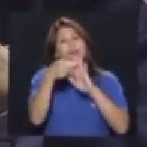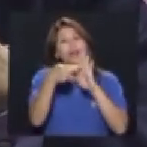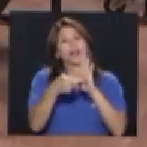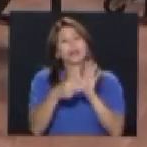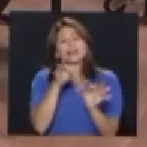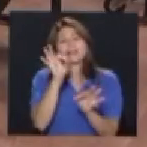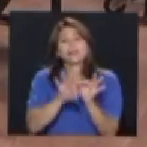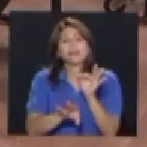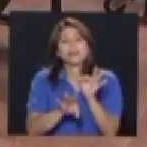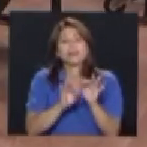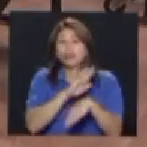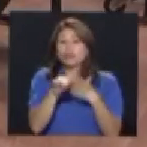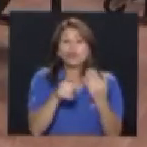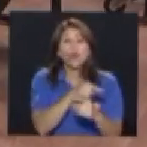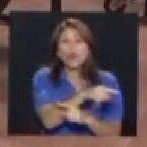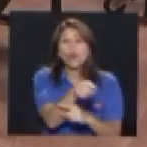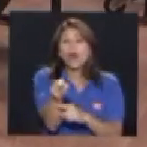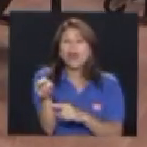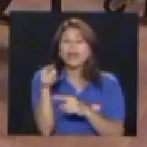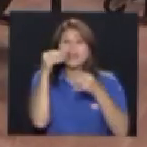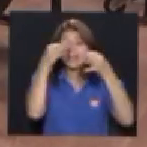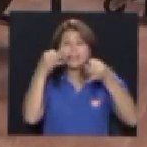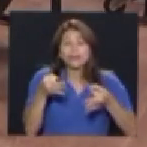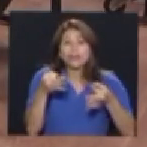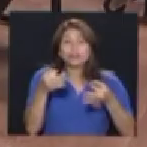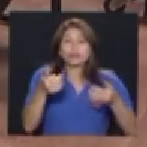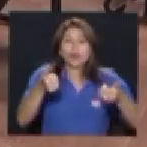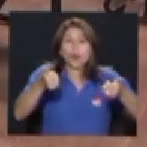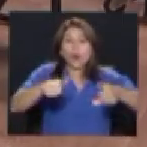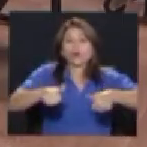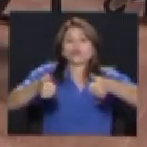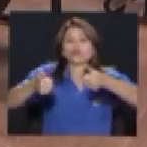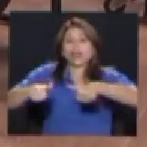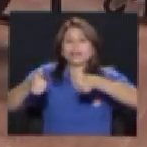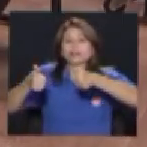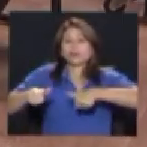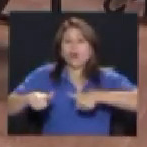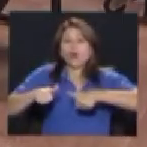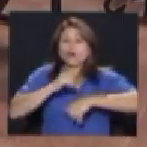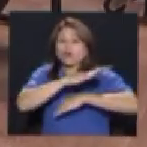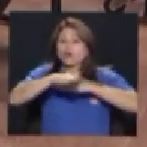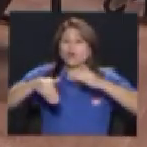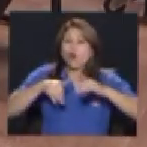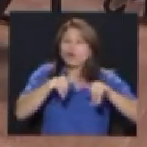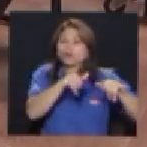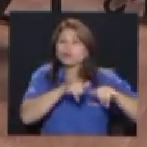consenso. Consenso, unanimidad. Si no se logra precisar